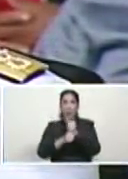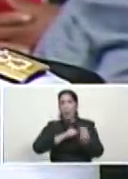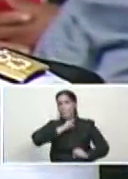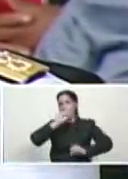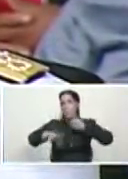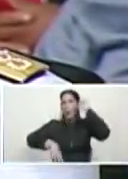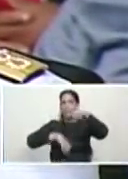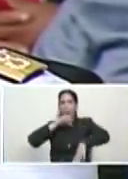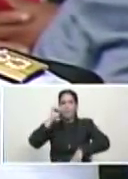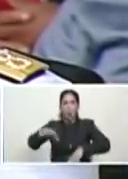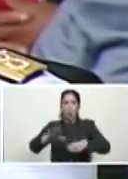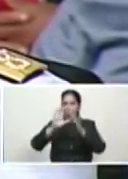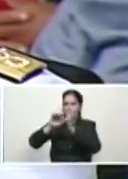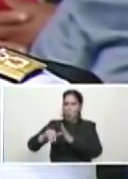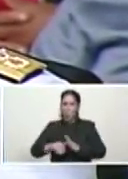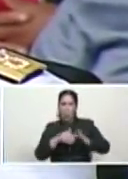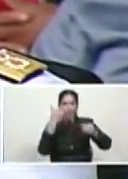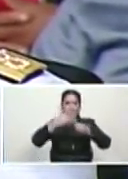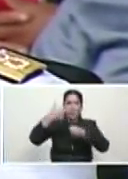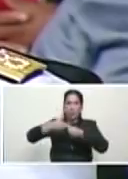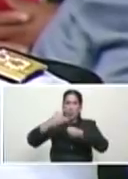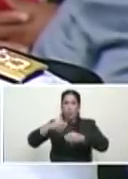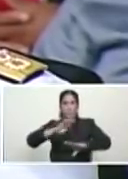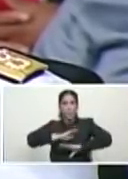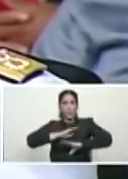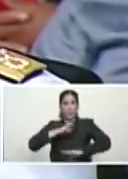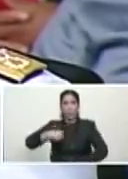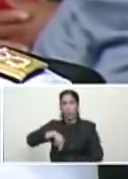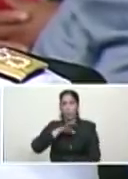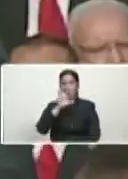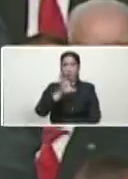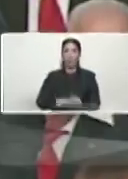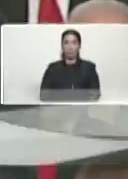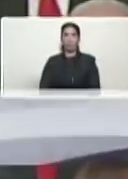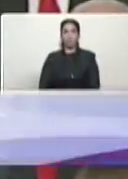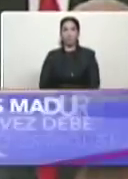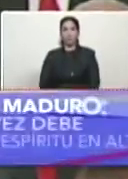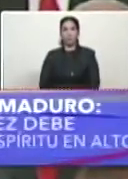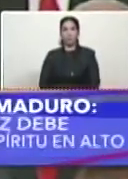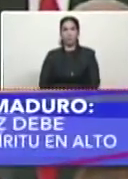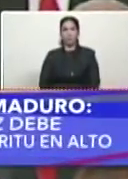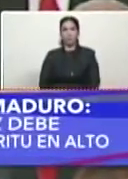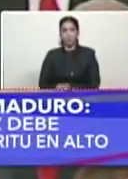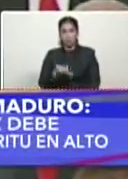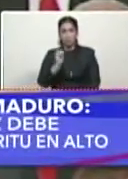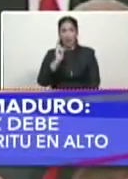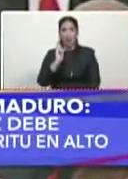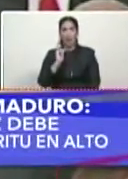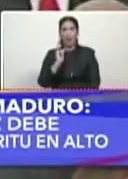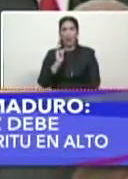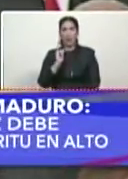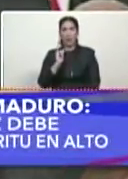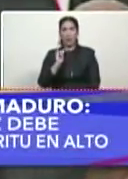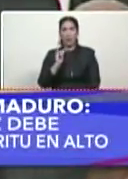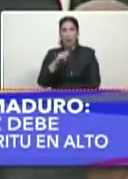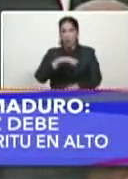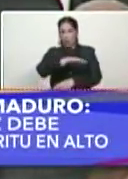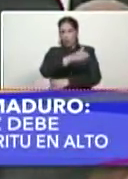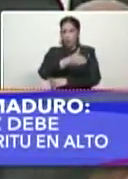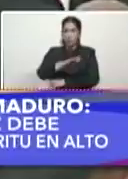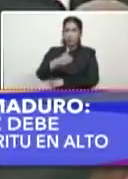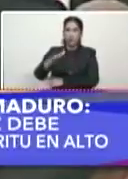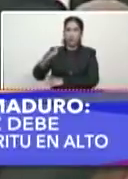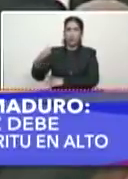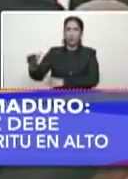petróleo que pertenece a nuestro país y que está en los bloques submarinos del